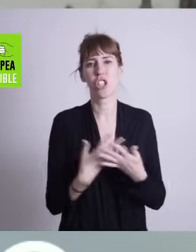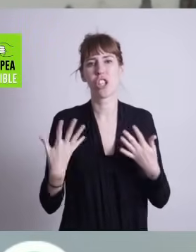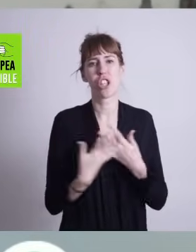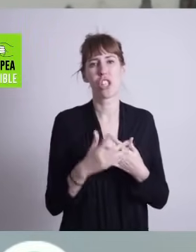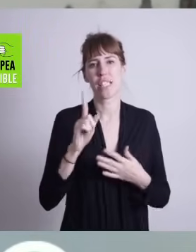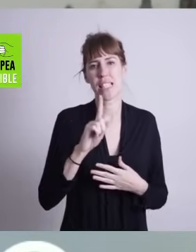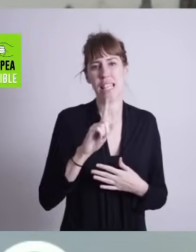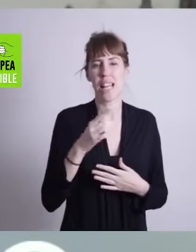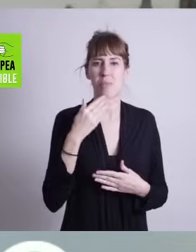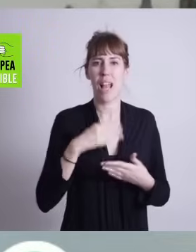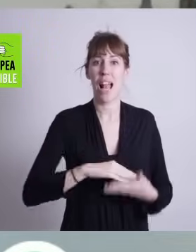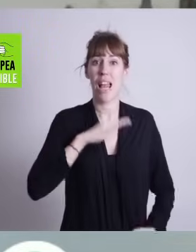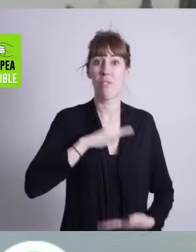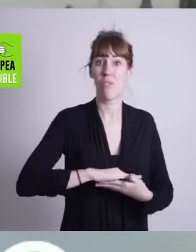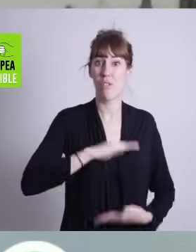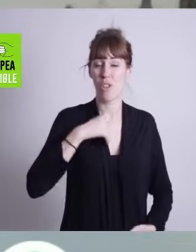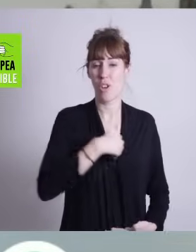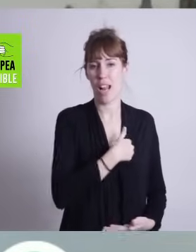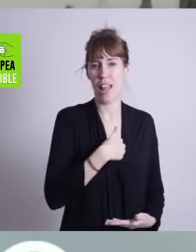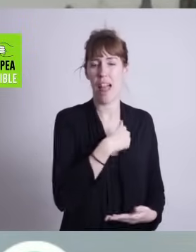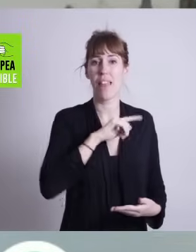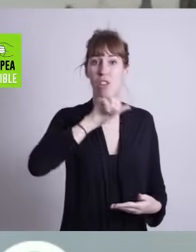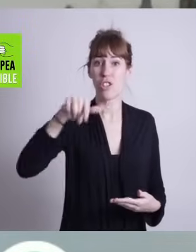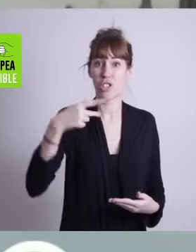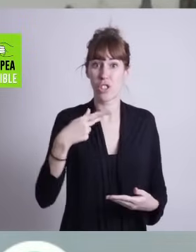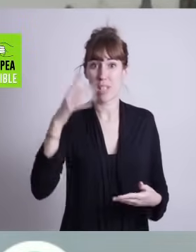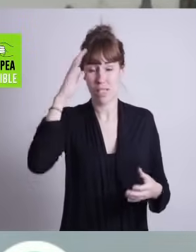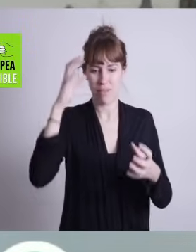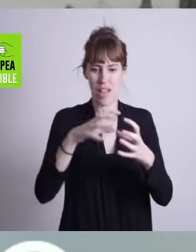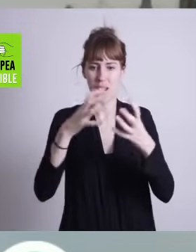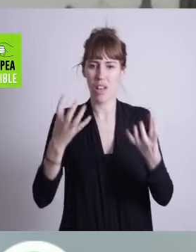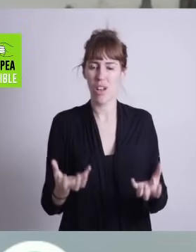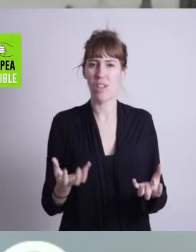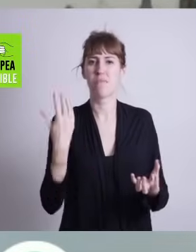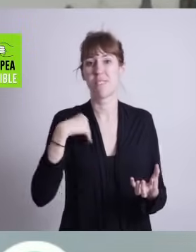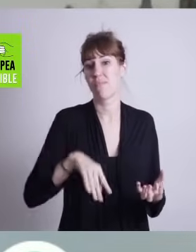la funcionalidad de nuestros dos hemisferios, tampoco sirve de mucho.